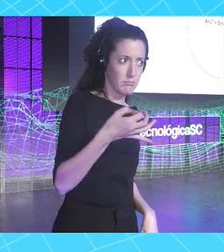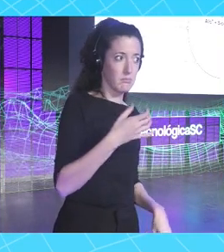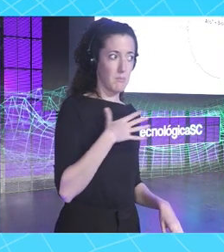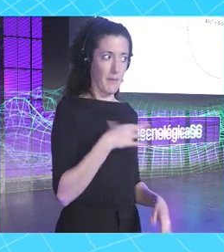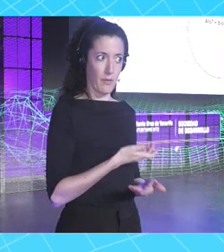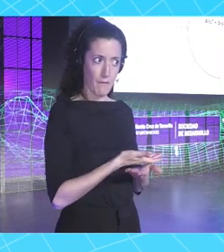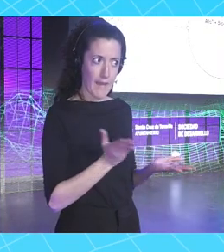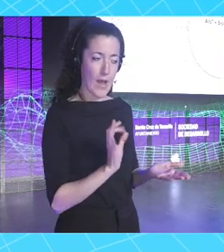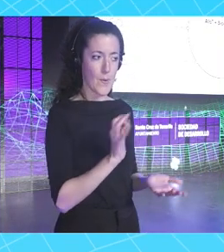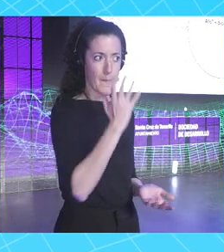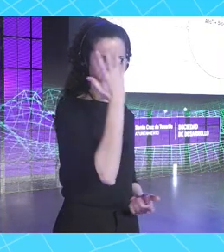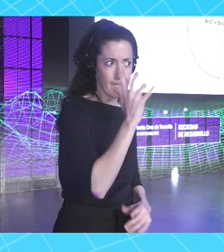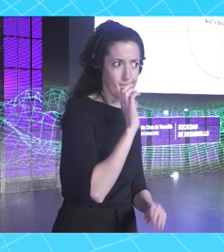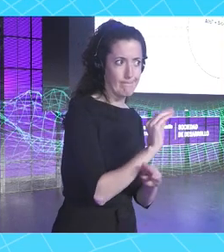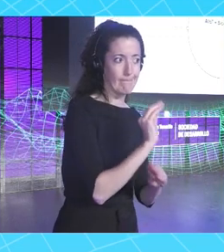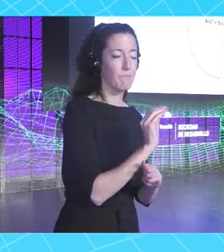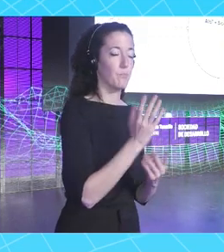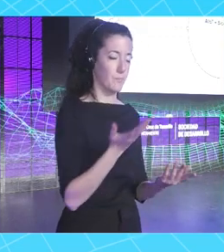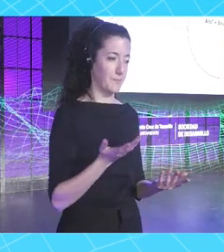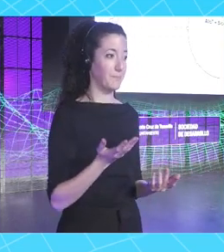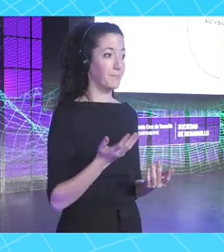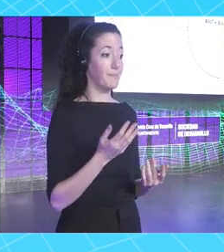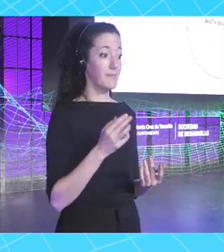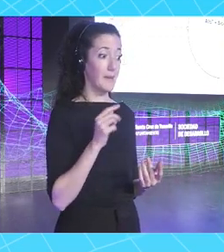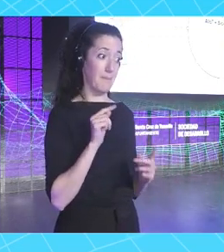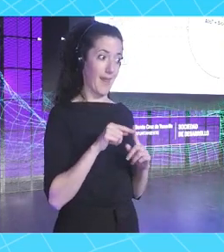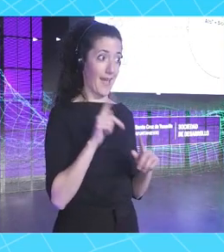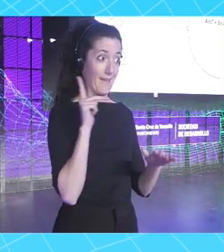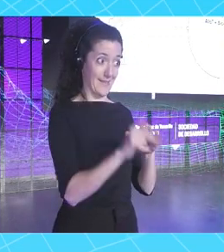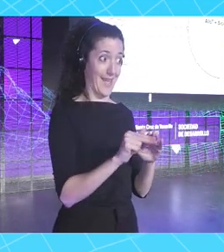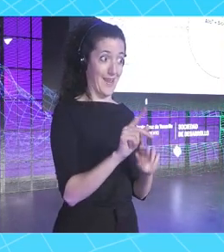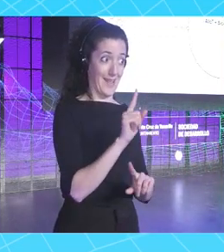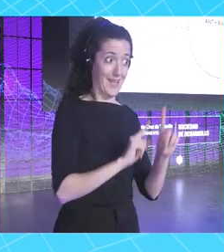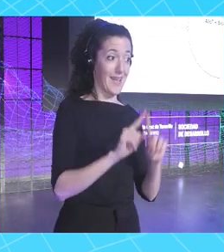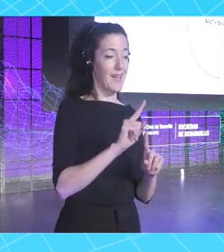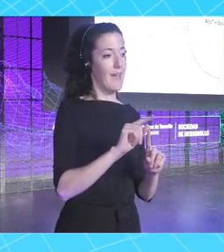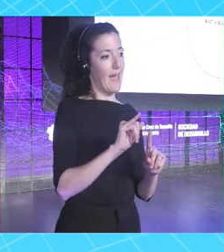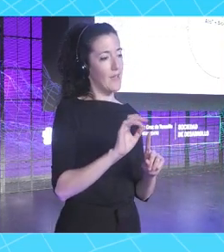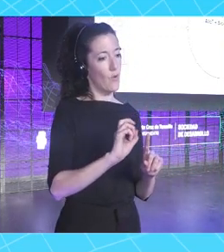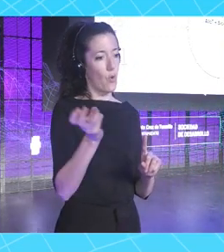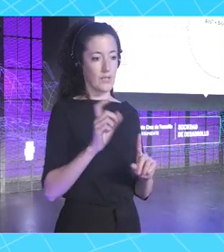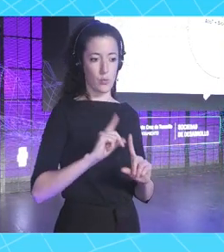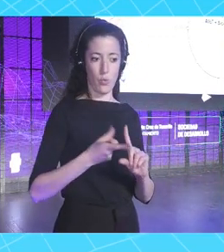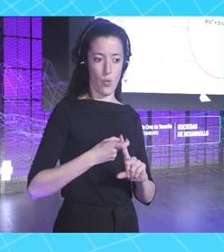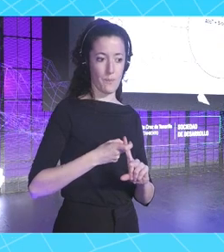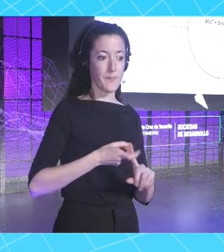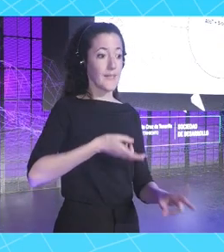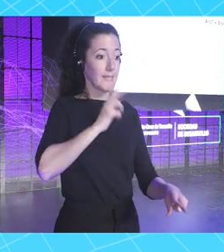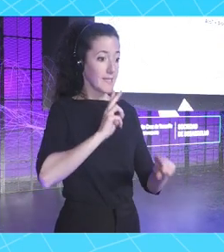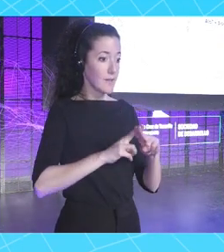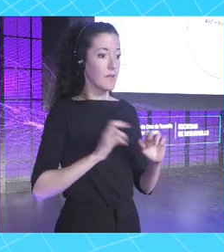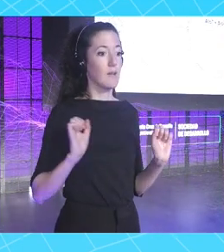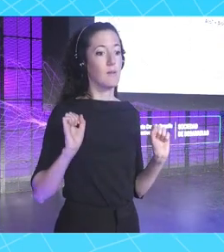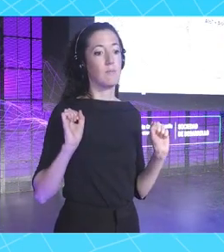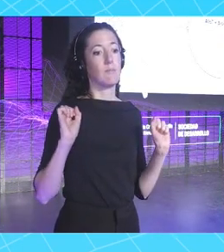Pues para eso tenemos una tercera pata que es la parte de blockchain y para explicar esto